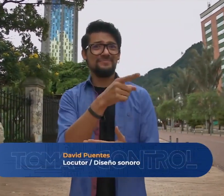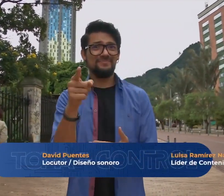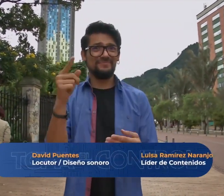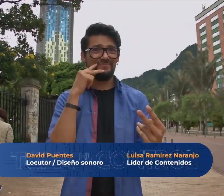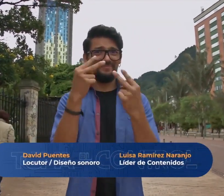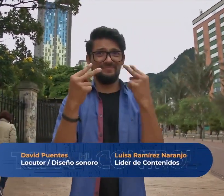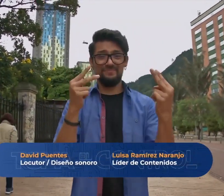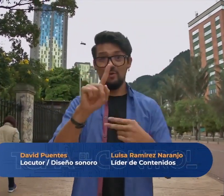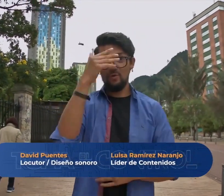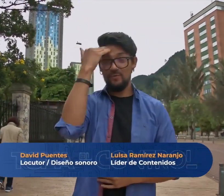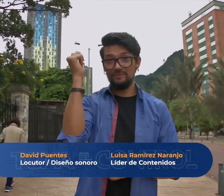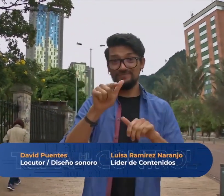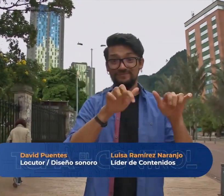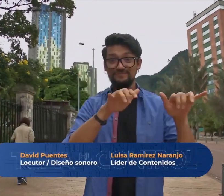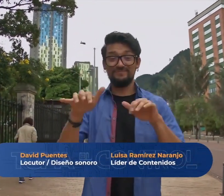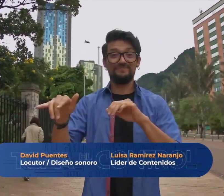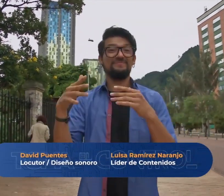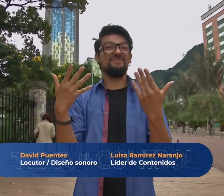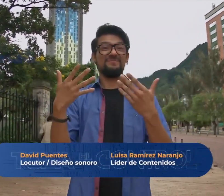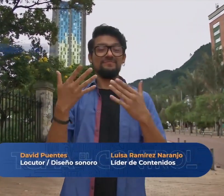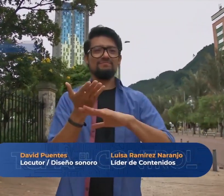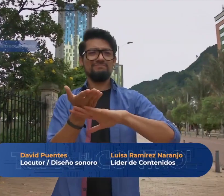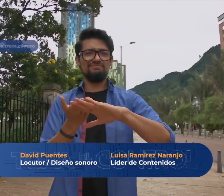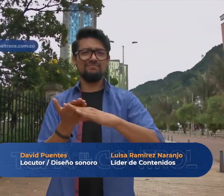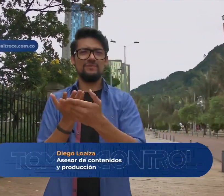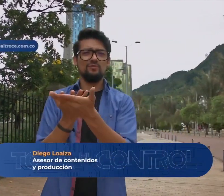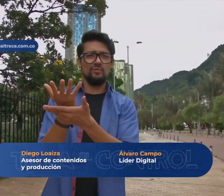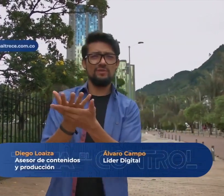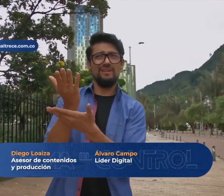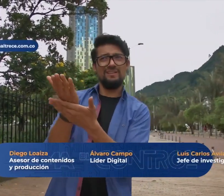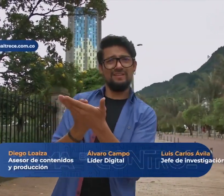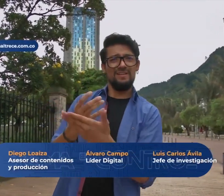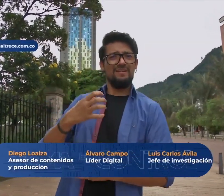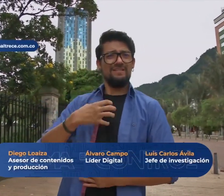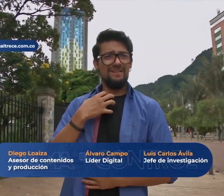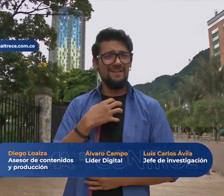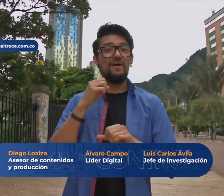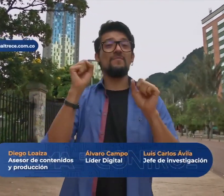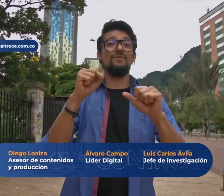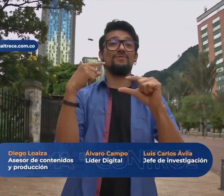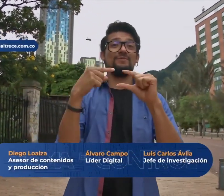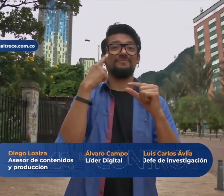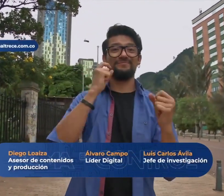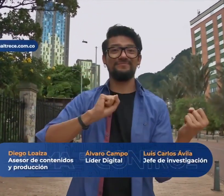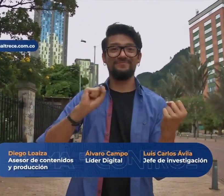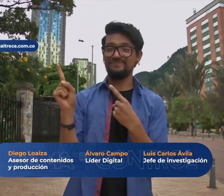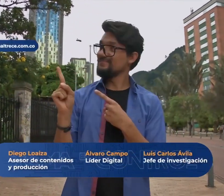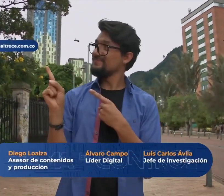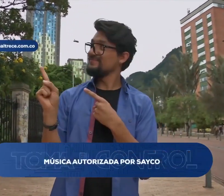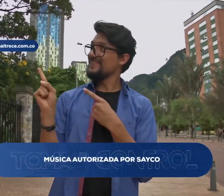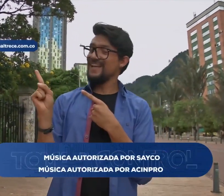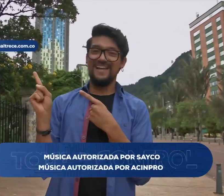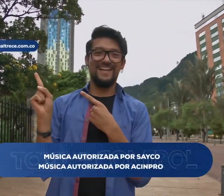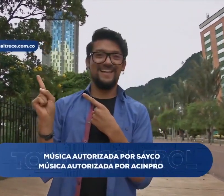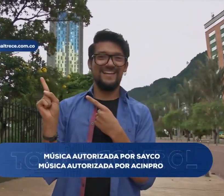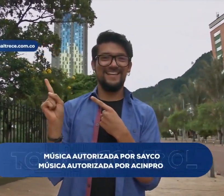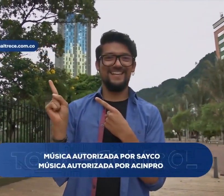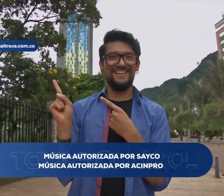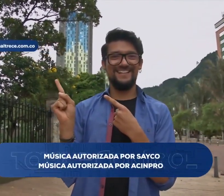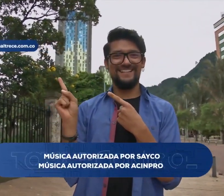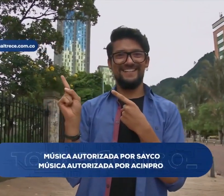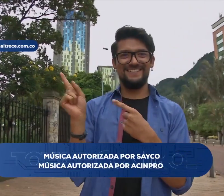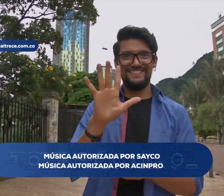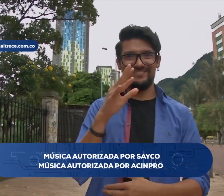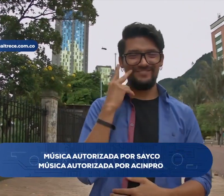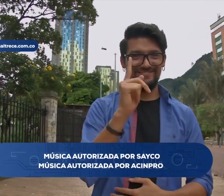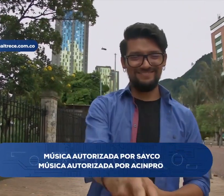quejas y reclamos a defensor.com.co Nos vemos.